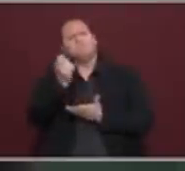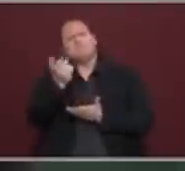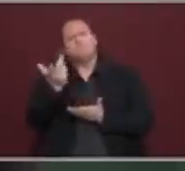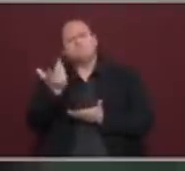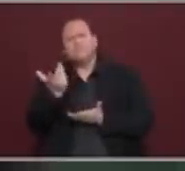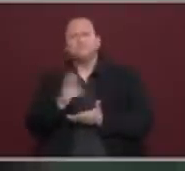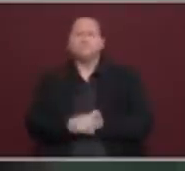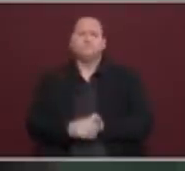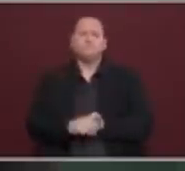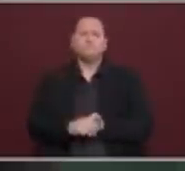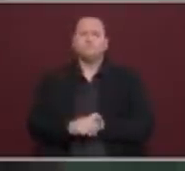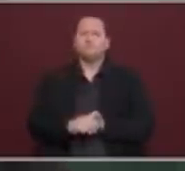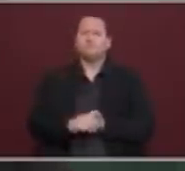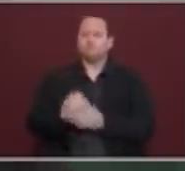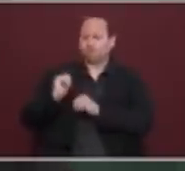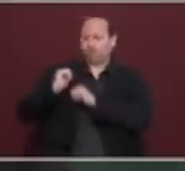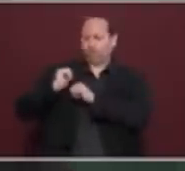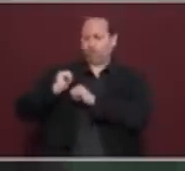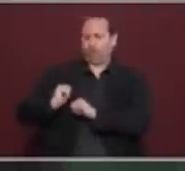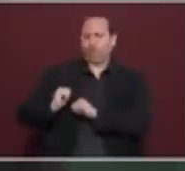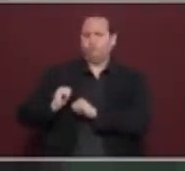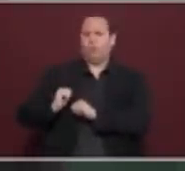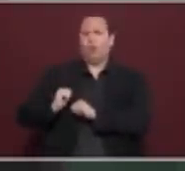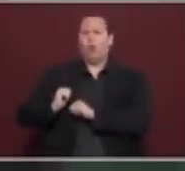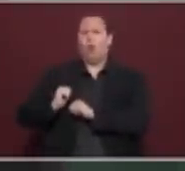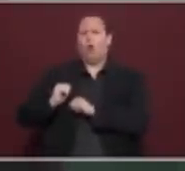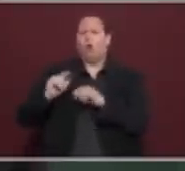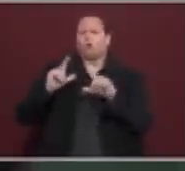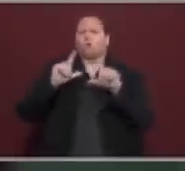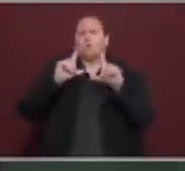comandante de la guardia nacional